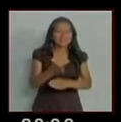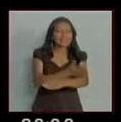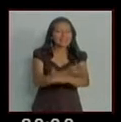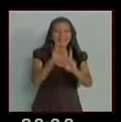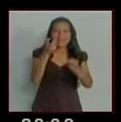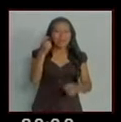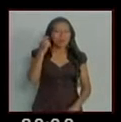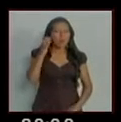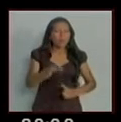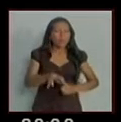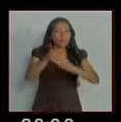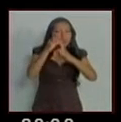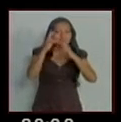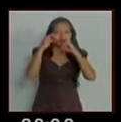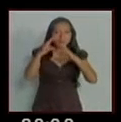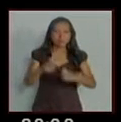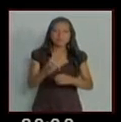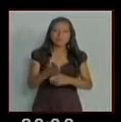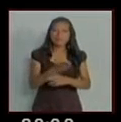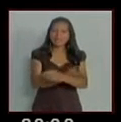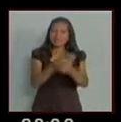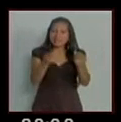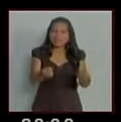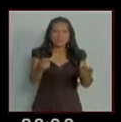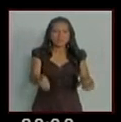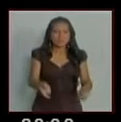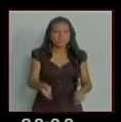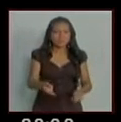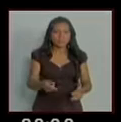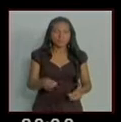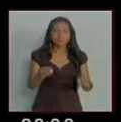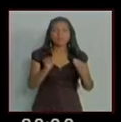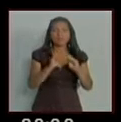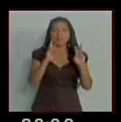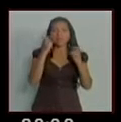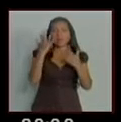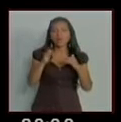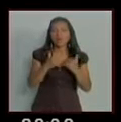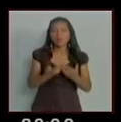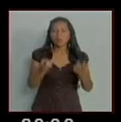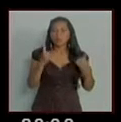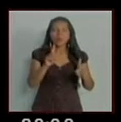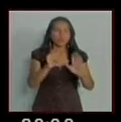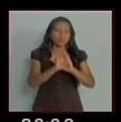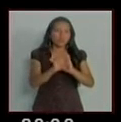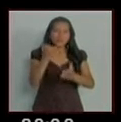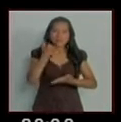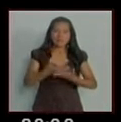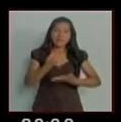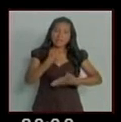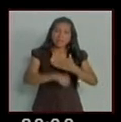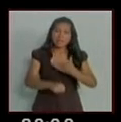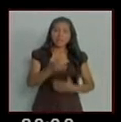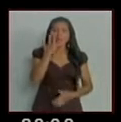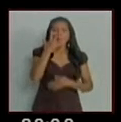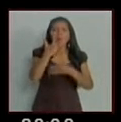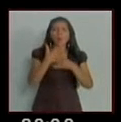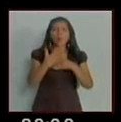audición. Generalmente, ¿cuáles podrían ser esas patologías que puedan dañar esta área? Hiperbilirrubinemias. Nacen los bebés y están